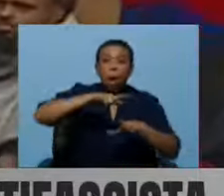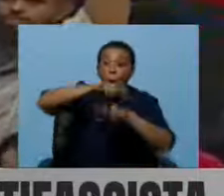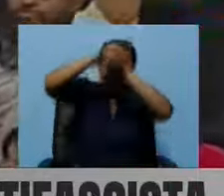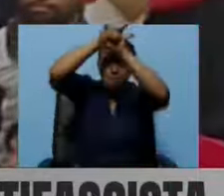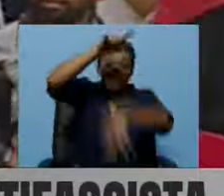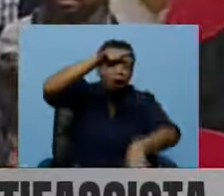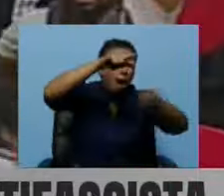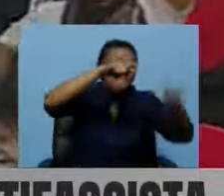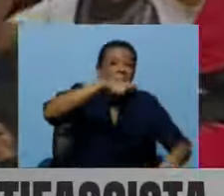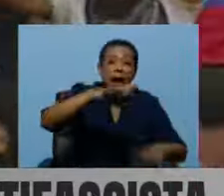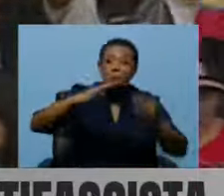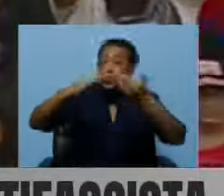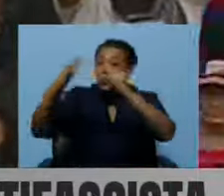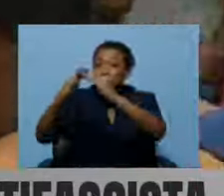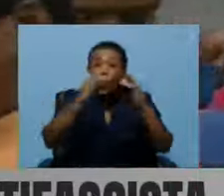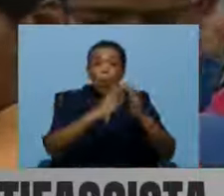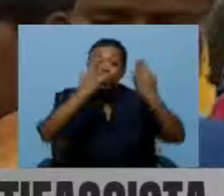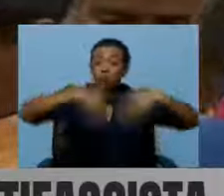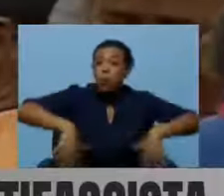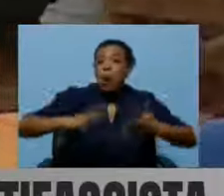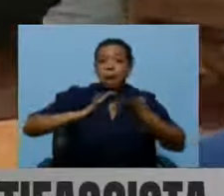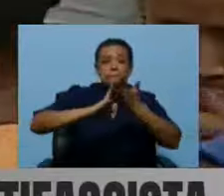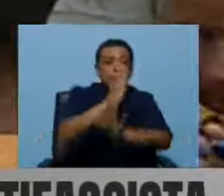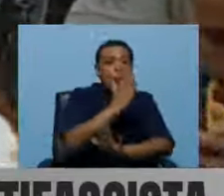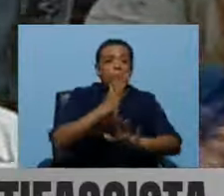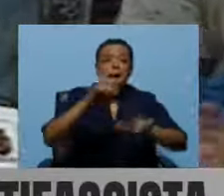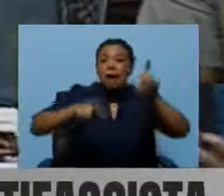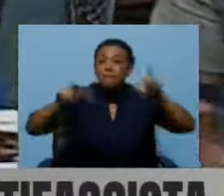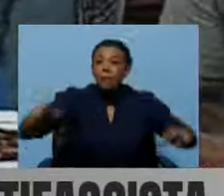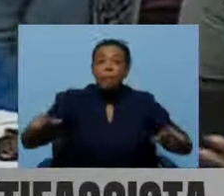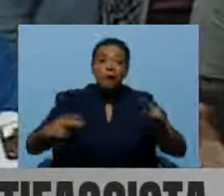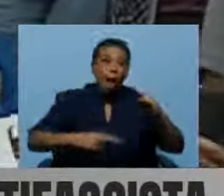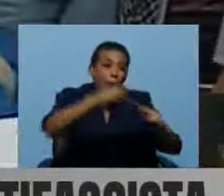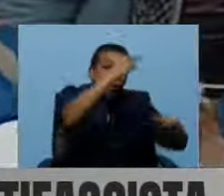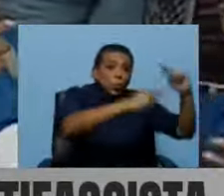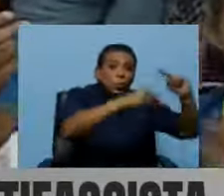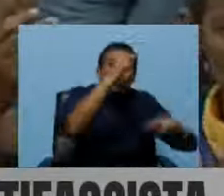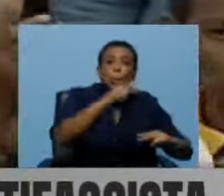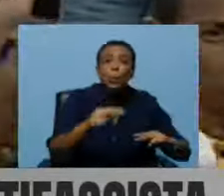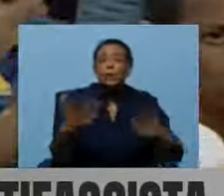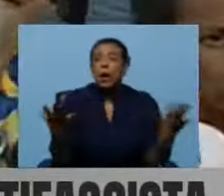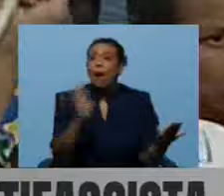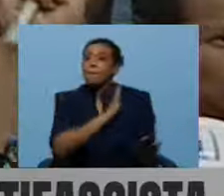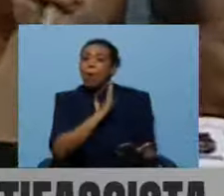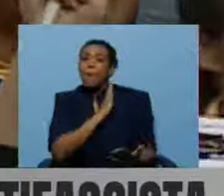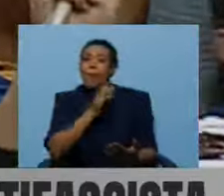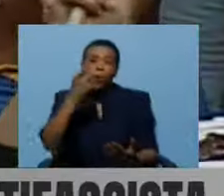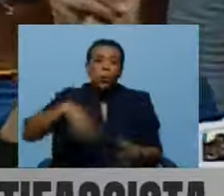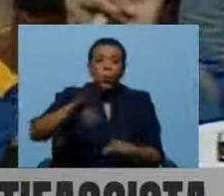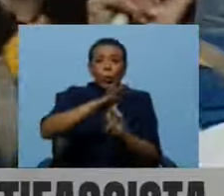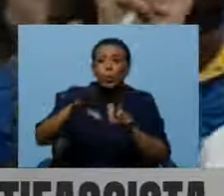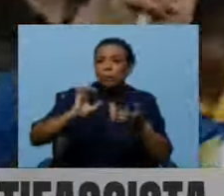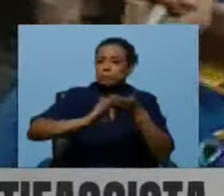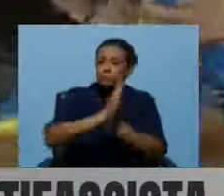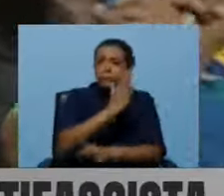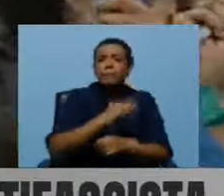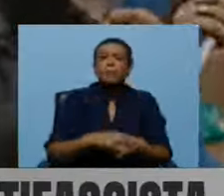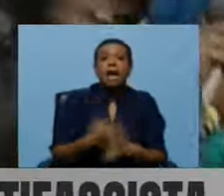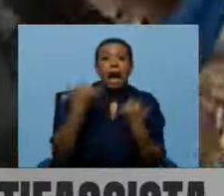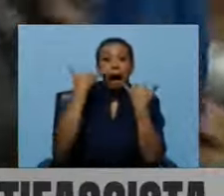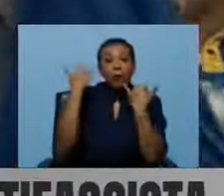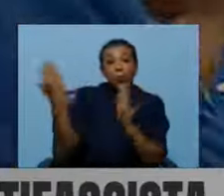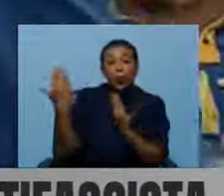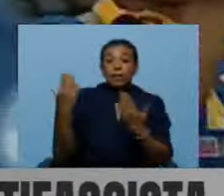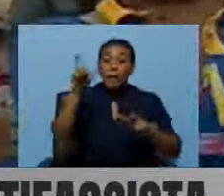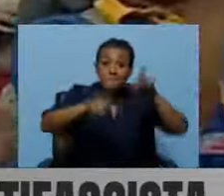caído en estos territorios que han acabado con parte de los que les pertenece. Desde acá hemos podido conversar con